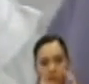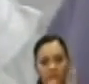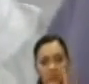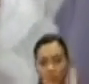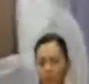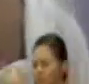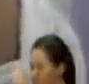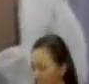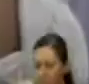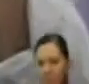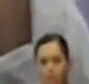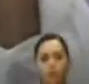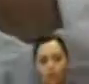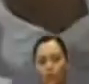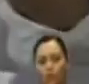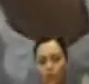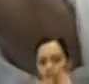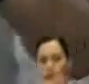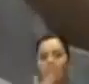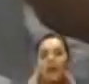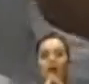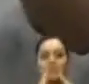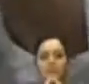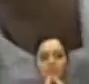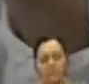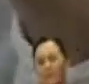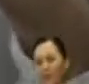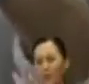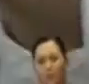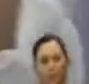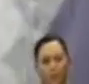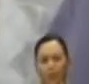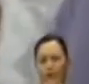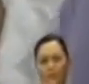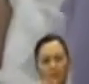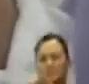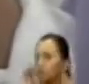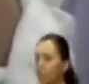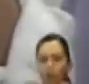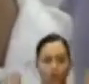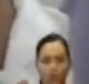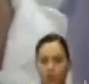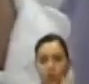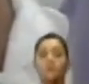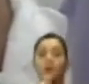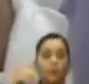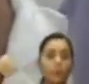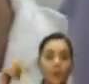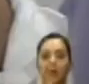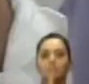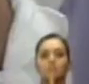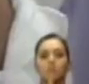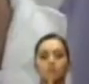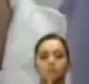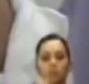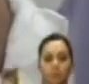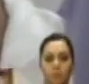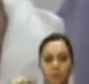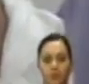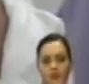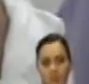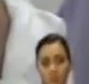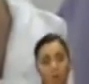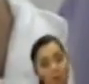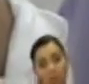Aparatos sofisticadísimos. Lo fui a ver, estaba en una casa, estaban ya la computadora, software, todo eso. Pero todo era financiado por Estados Unidos. Y